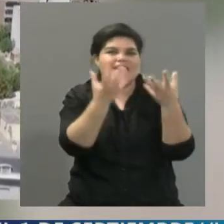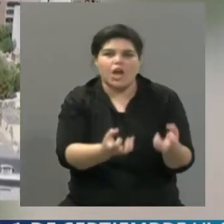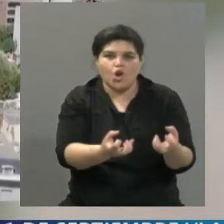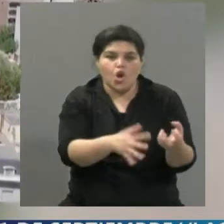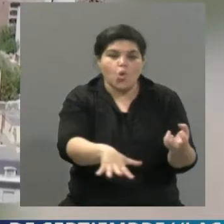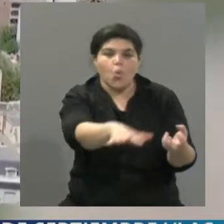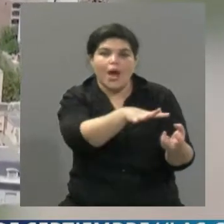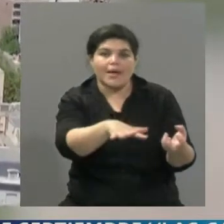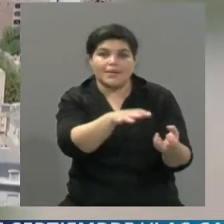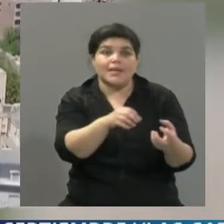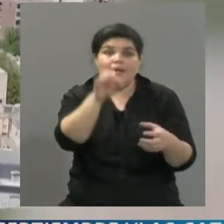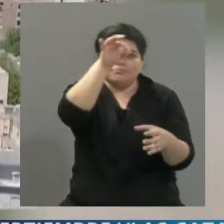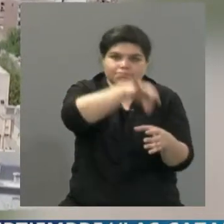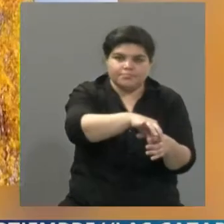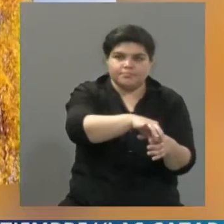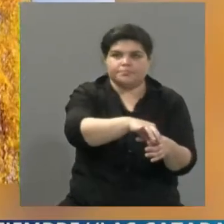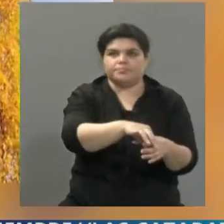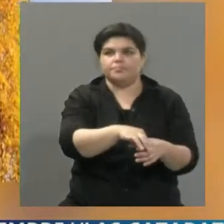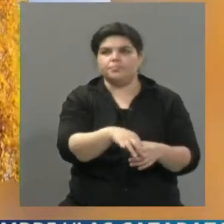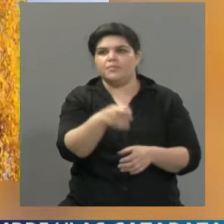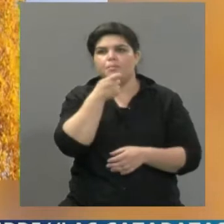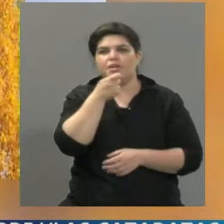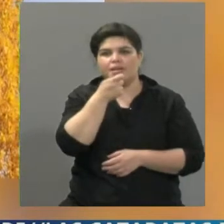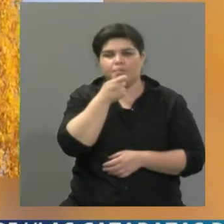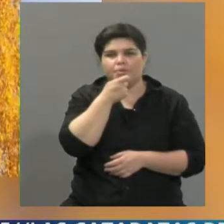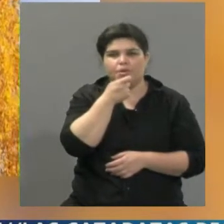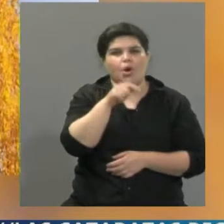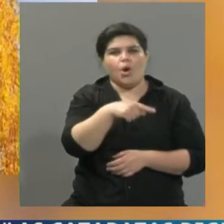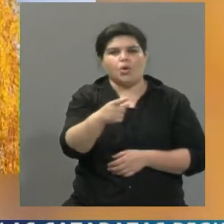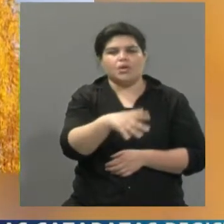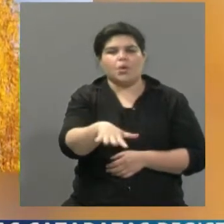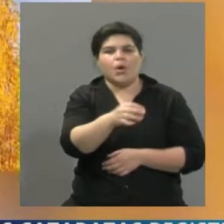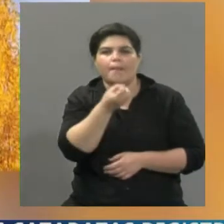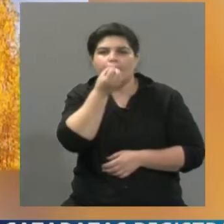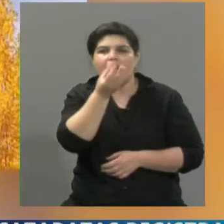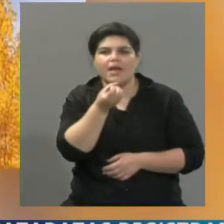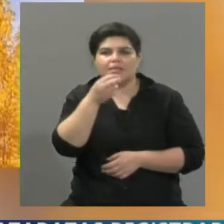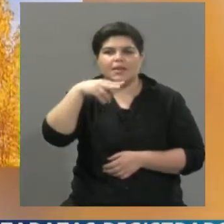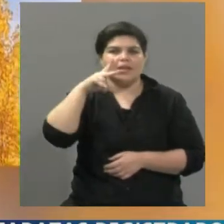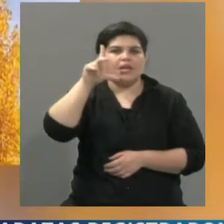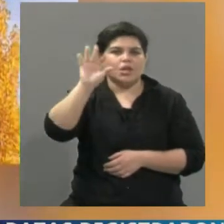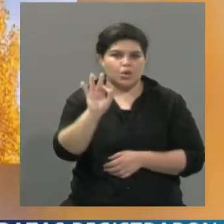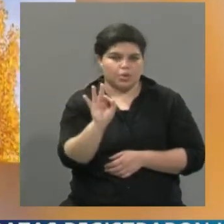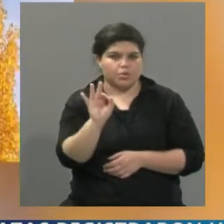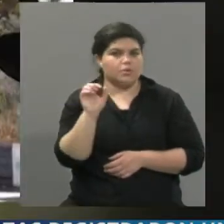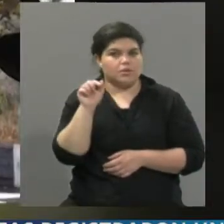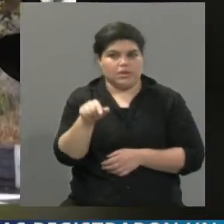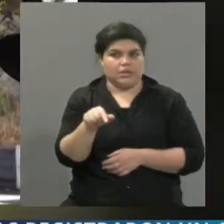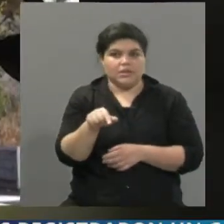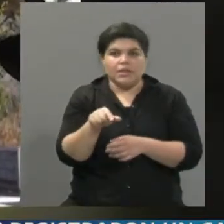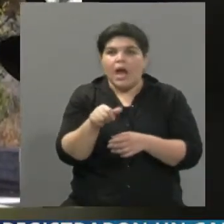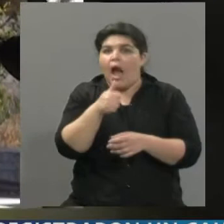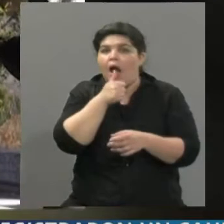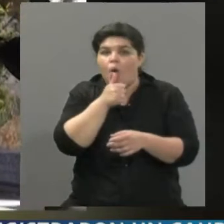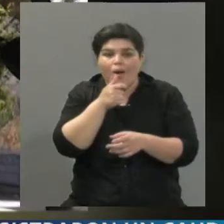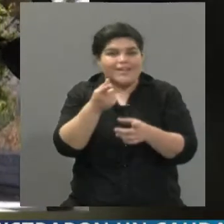todas las que pueden ser, por ejemplo, no está el hilo, que es una planta hermosa, porque es muy exigente en agua. Cuando le falta un poquito de agua, se